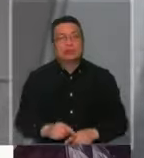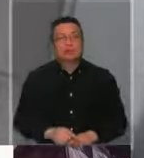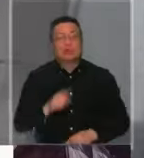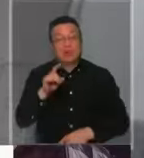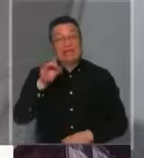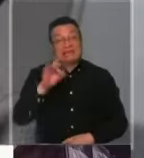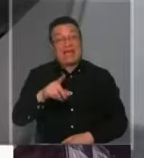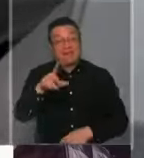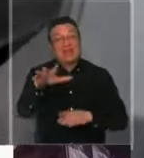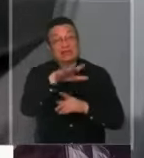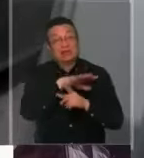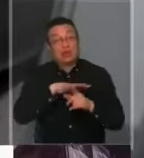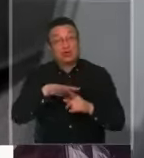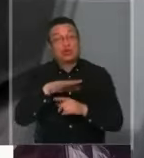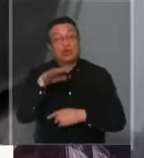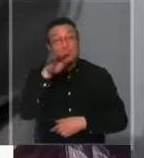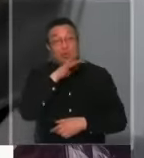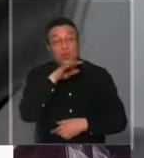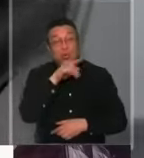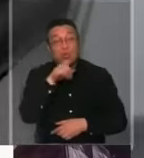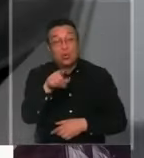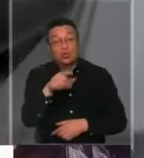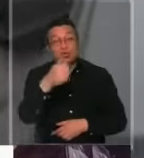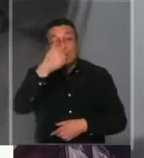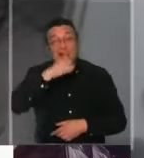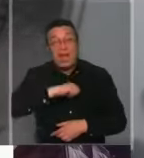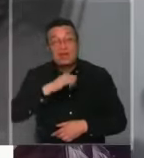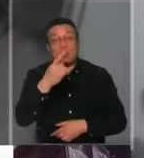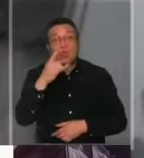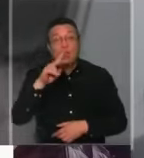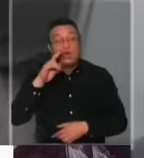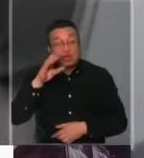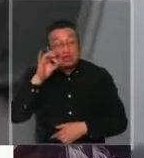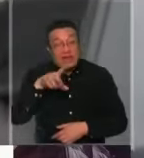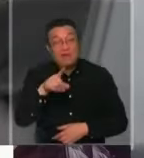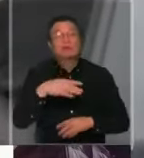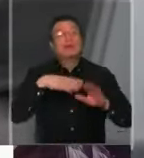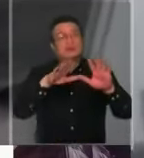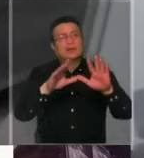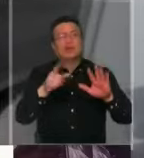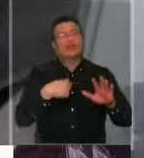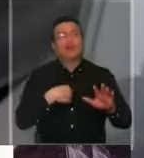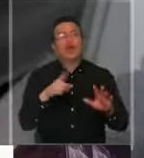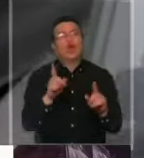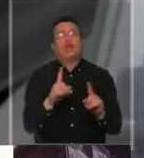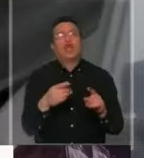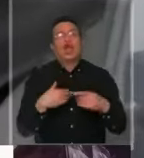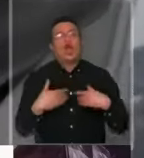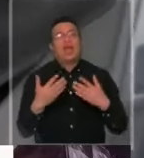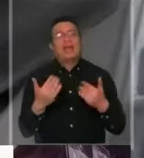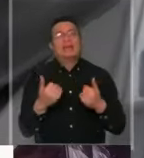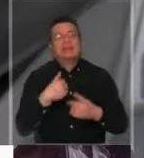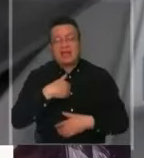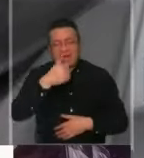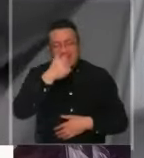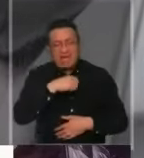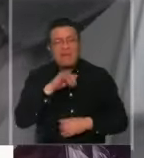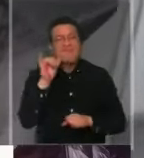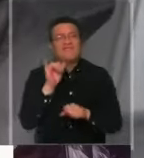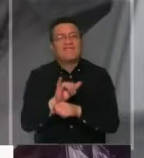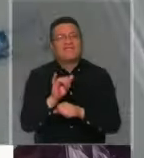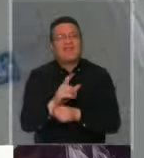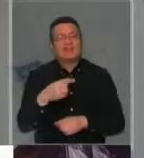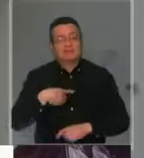esta situación, de este uso, presunto uso de claves únicas para su candidatura independiente? Señor, yo necesito sacar claves falsas porque yo